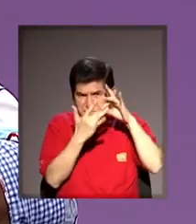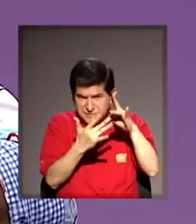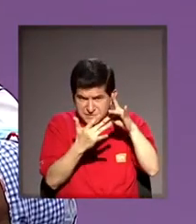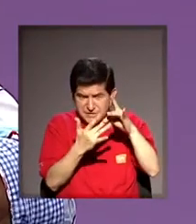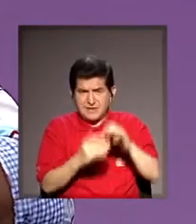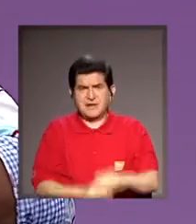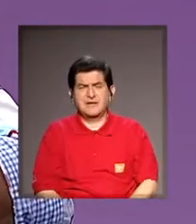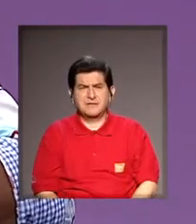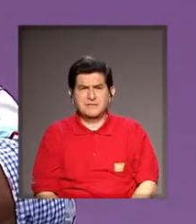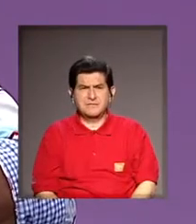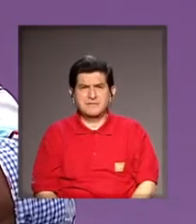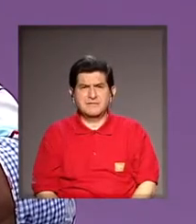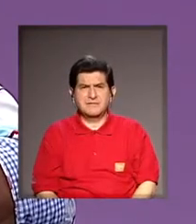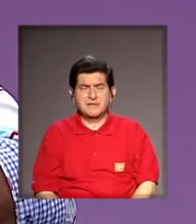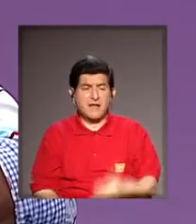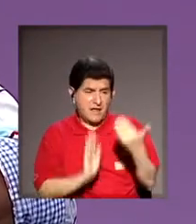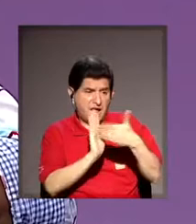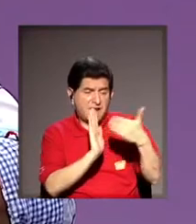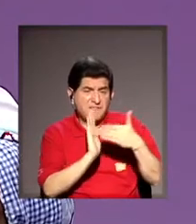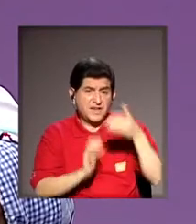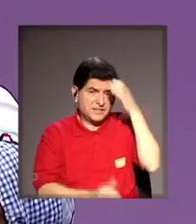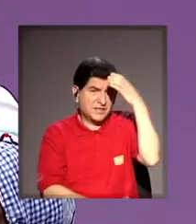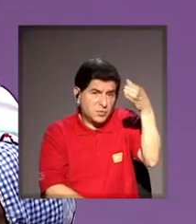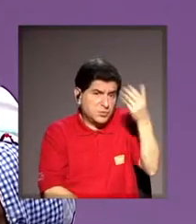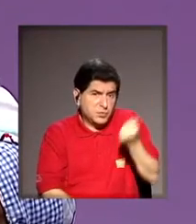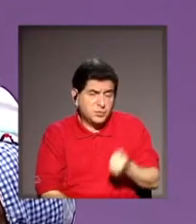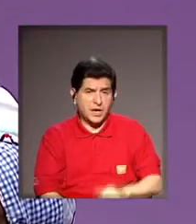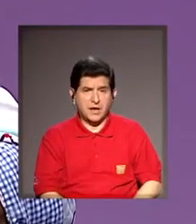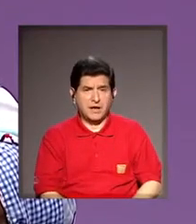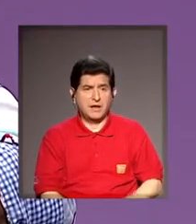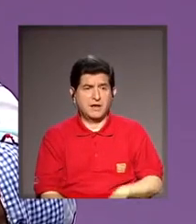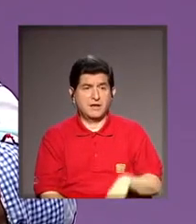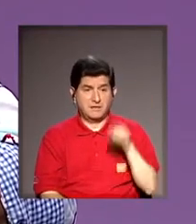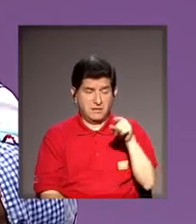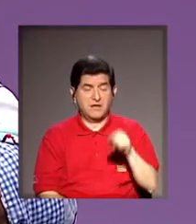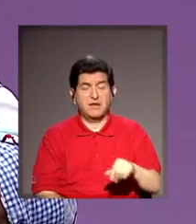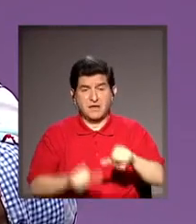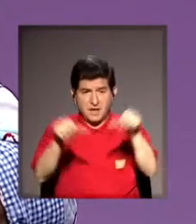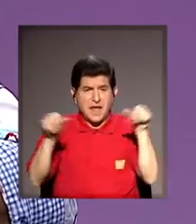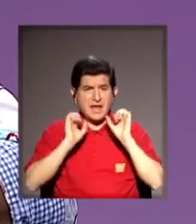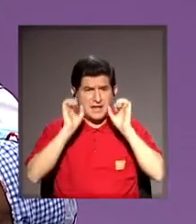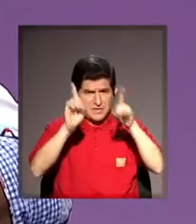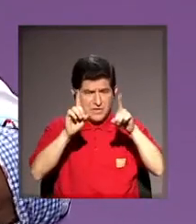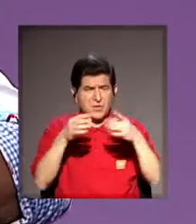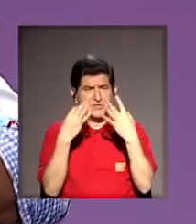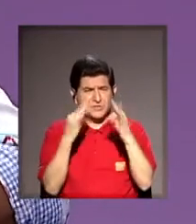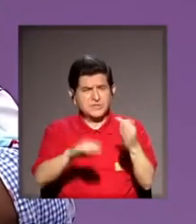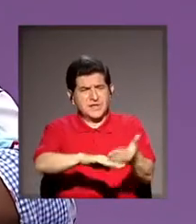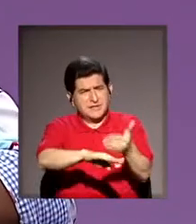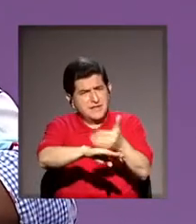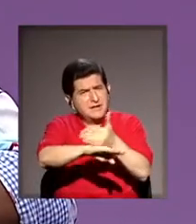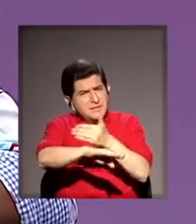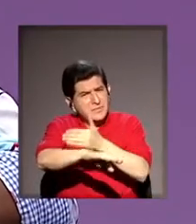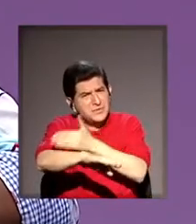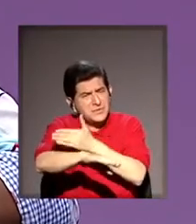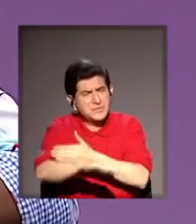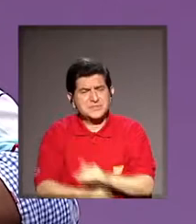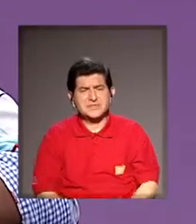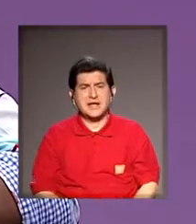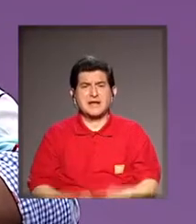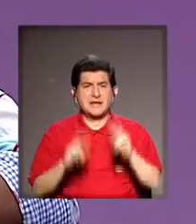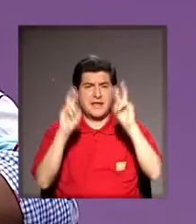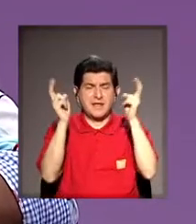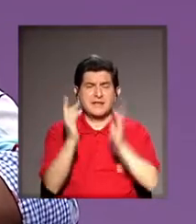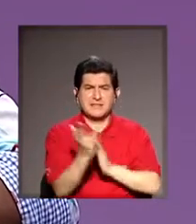porque afecta a la cultura verdad a la educación para para mejorar y avanzar en materia por ejemplo